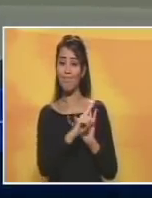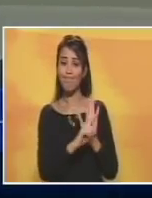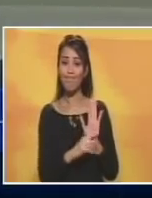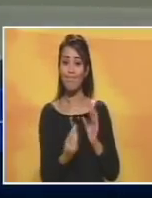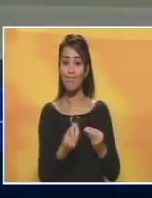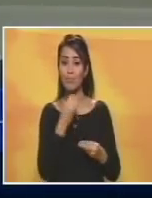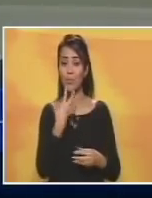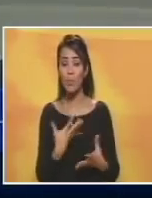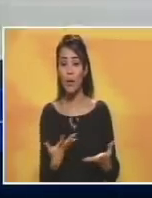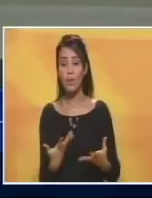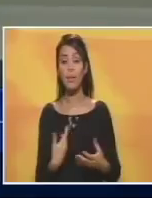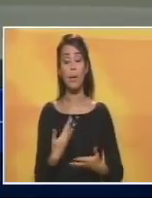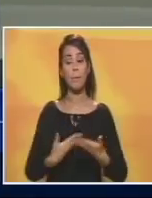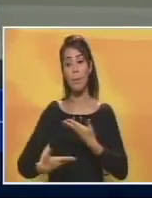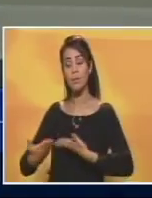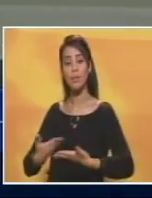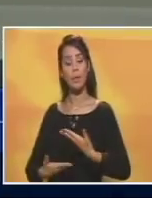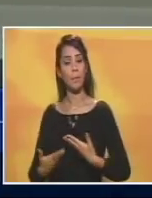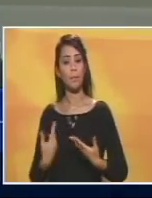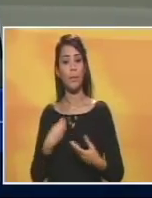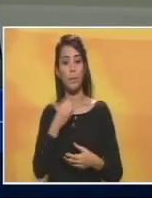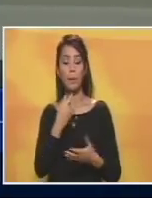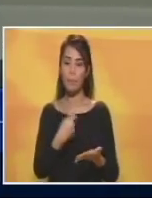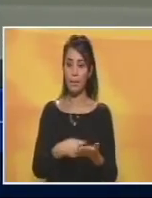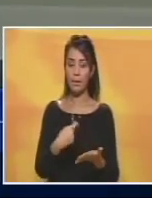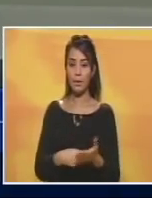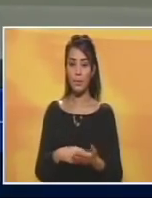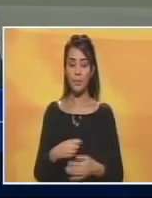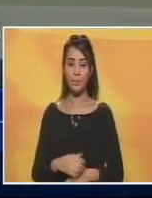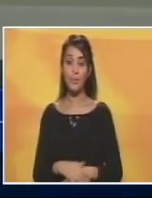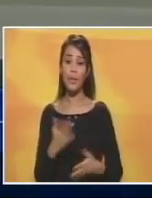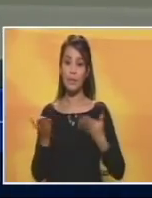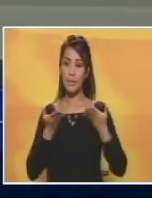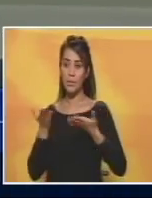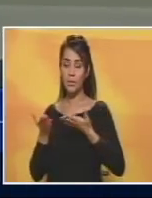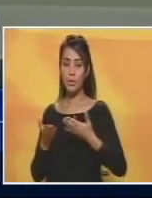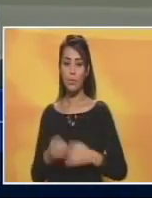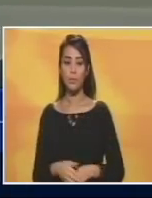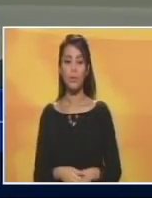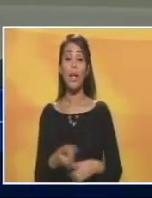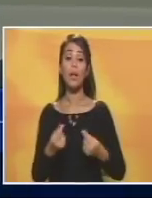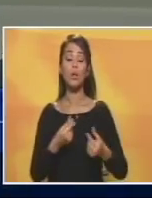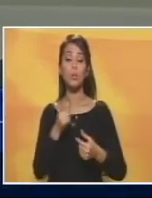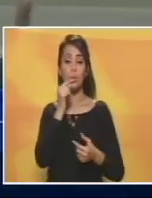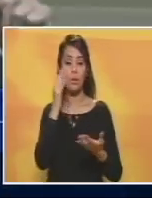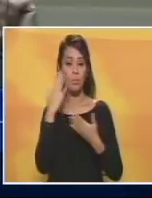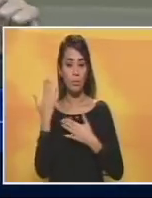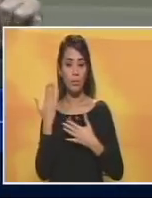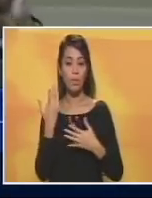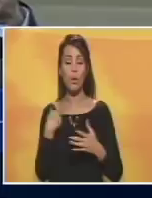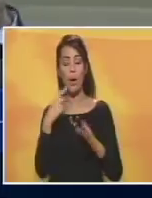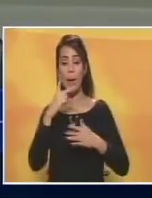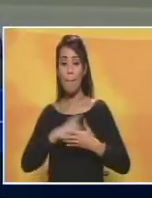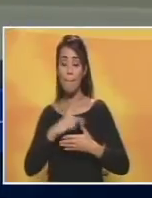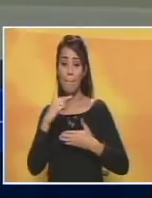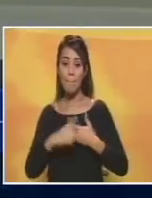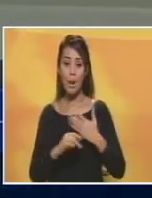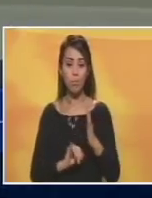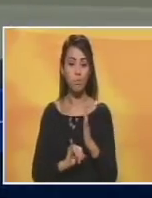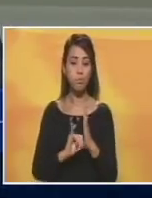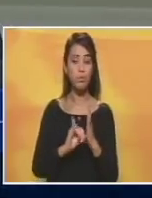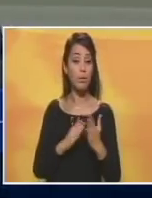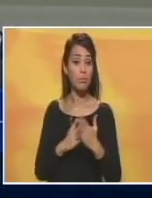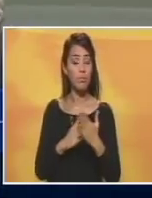indispensables que son ser un medio de intercambio para pagar bienes y servicios. A criterio del economista, cualquier plan que se adopte para detener la